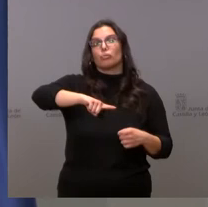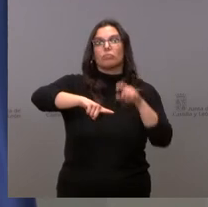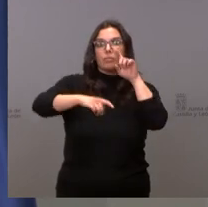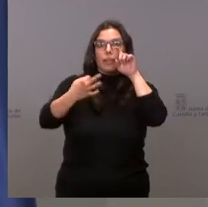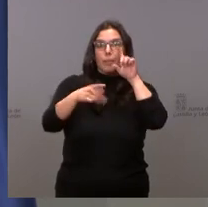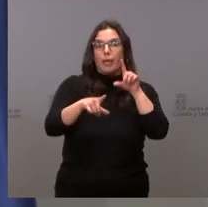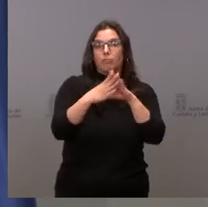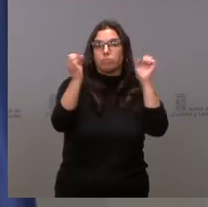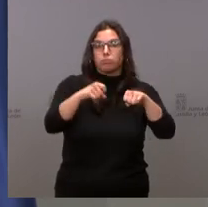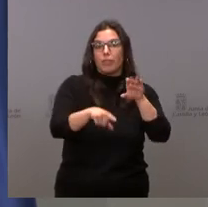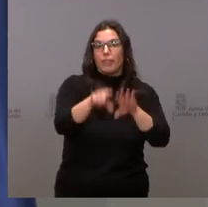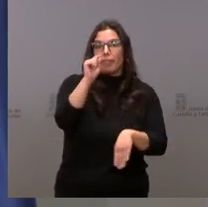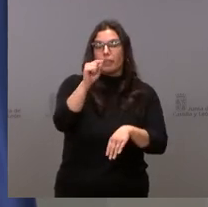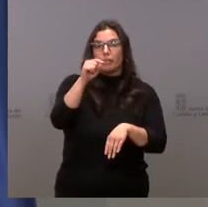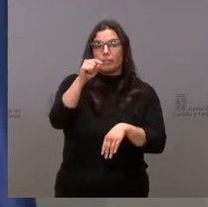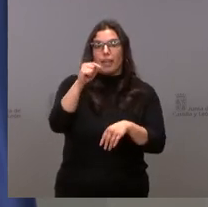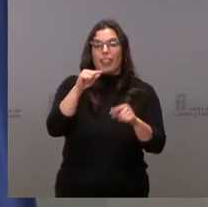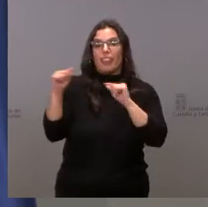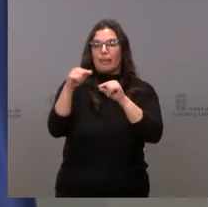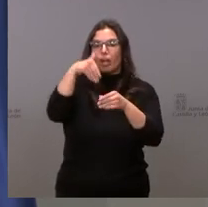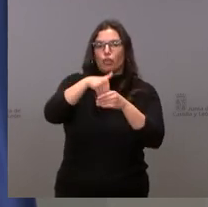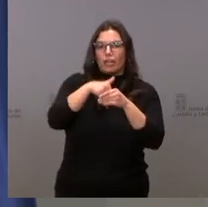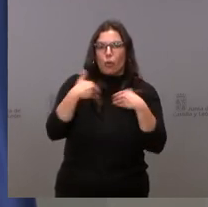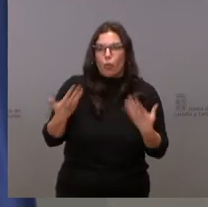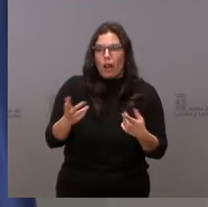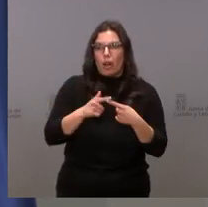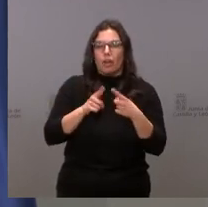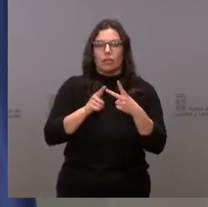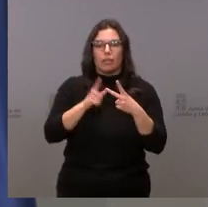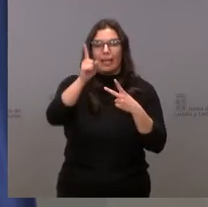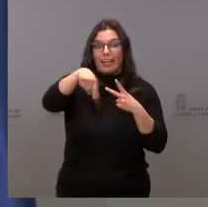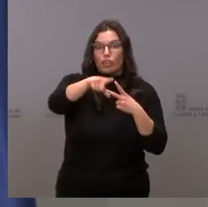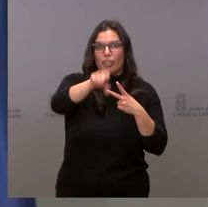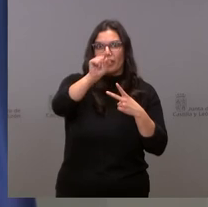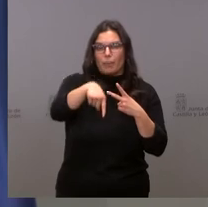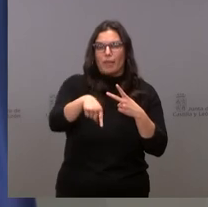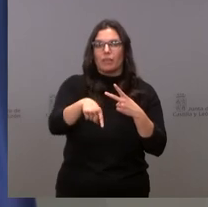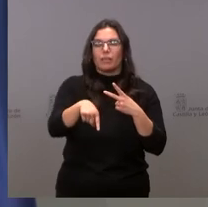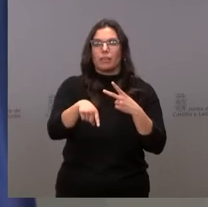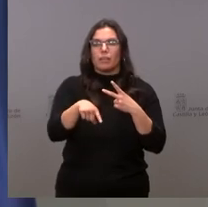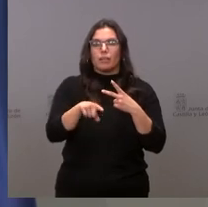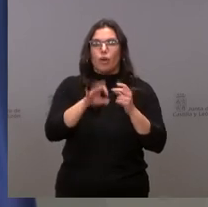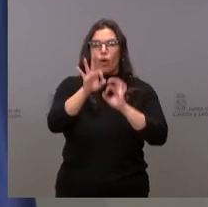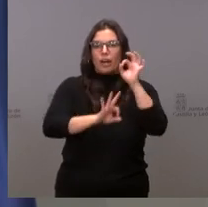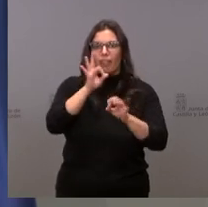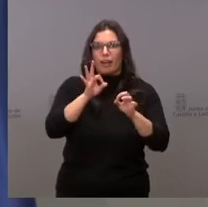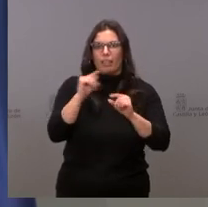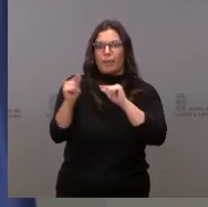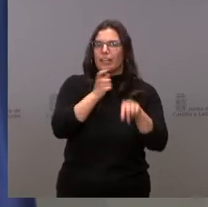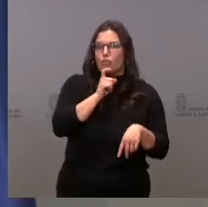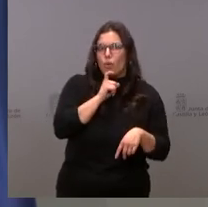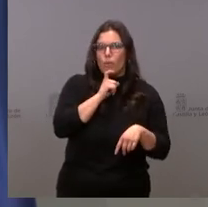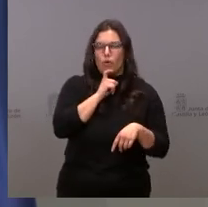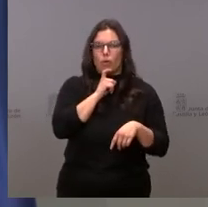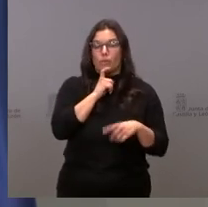cuál es el contenido de los debates cuál es la composición y funcionamiento de los mismos y a